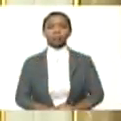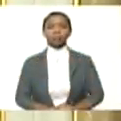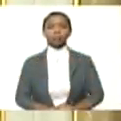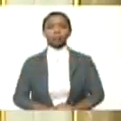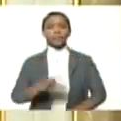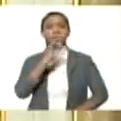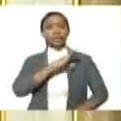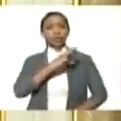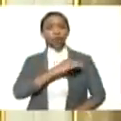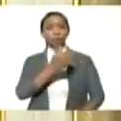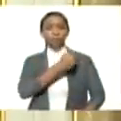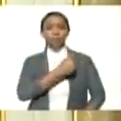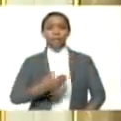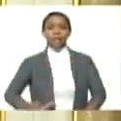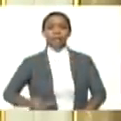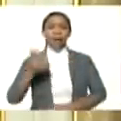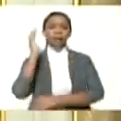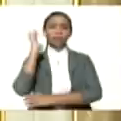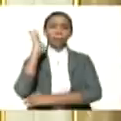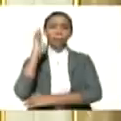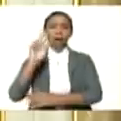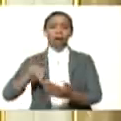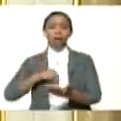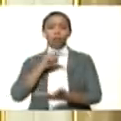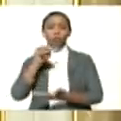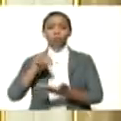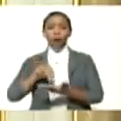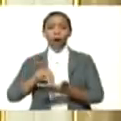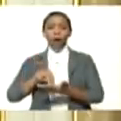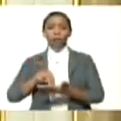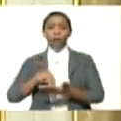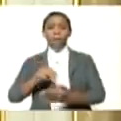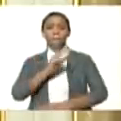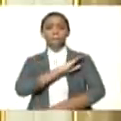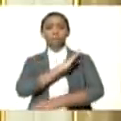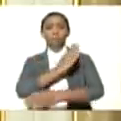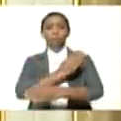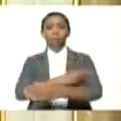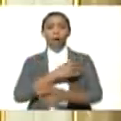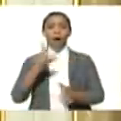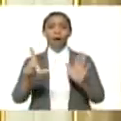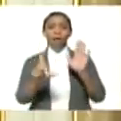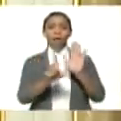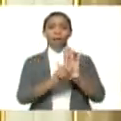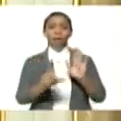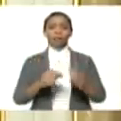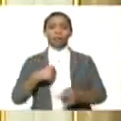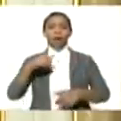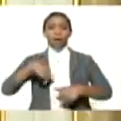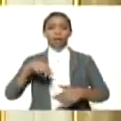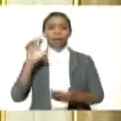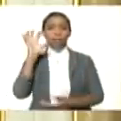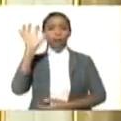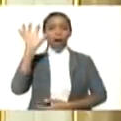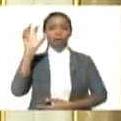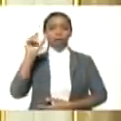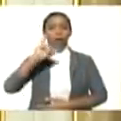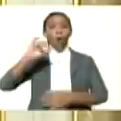señor presidente de la Asamblea Nacional, Poder Legislativo de la Nación, Jorge Rodríguez,